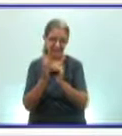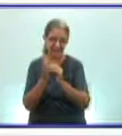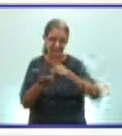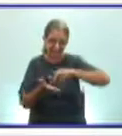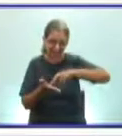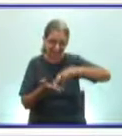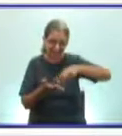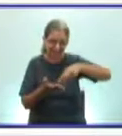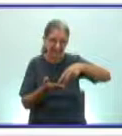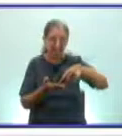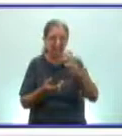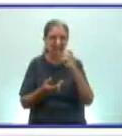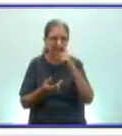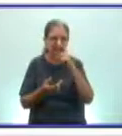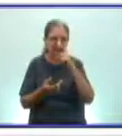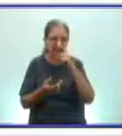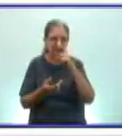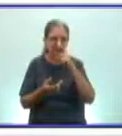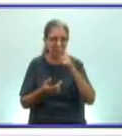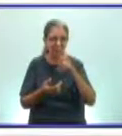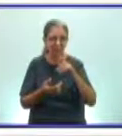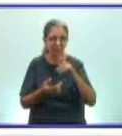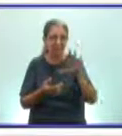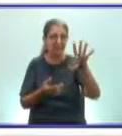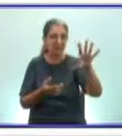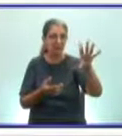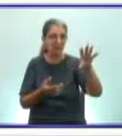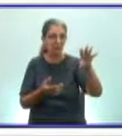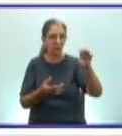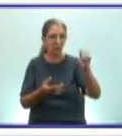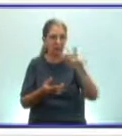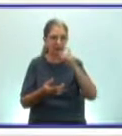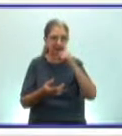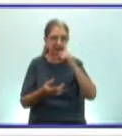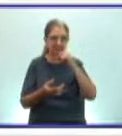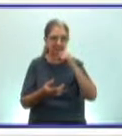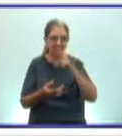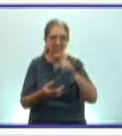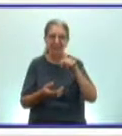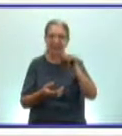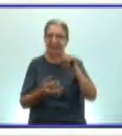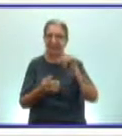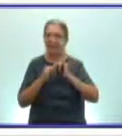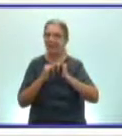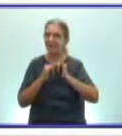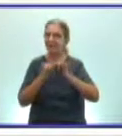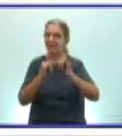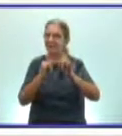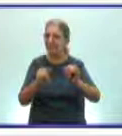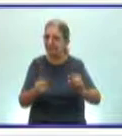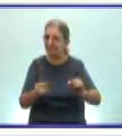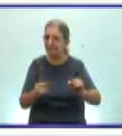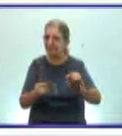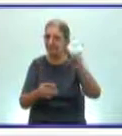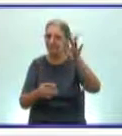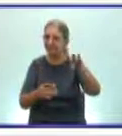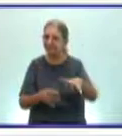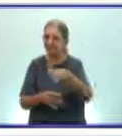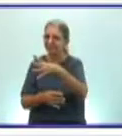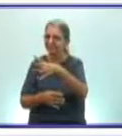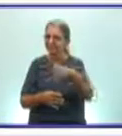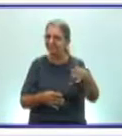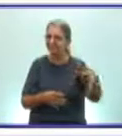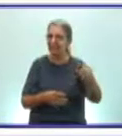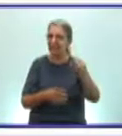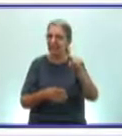por primera vez 50 niños de su consulta. Ahí tienes la información en una tabla. Aparece